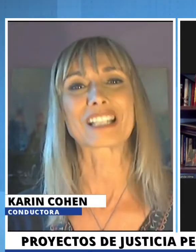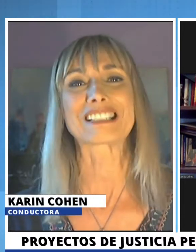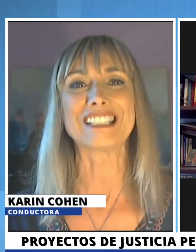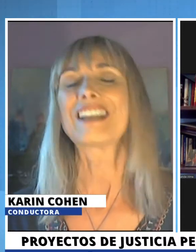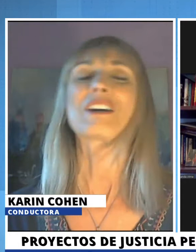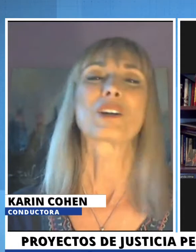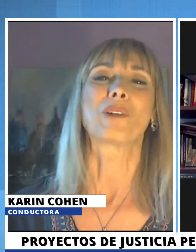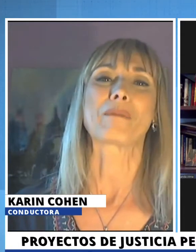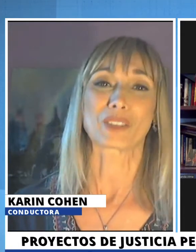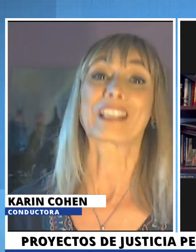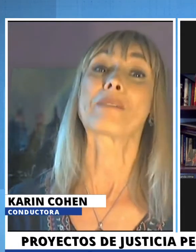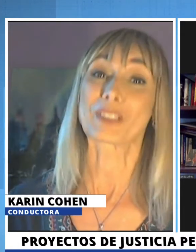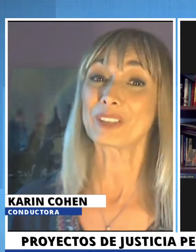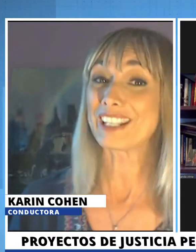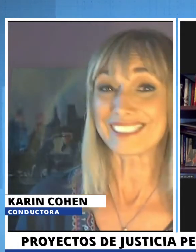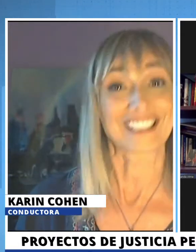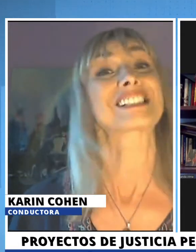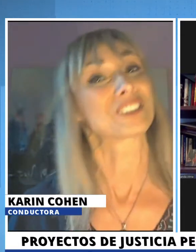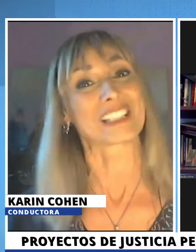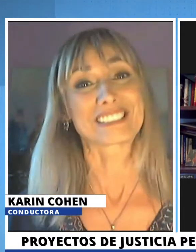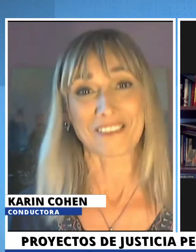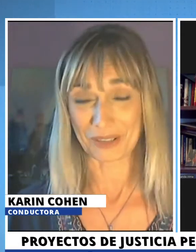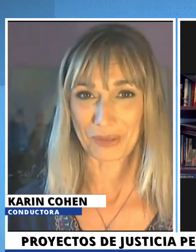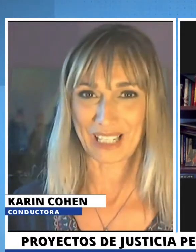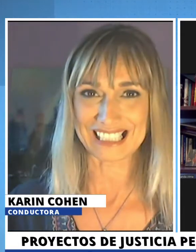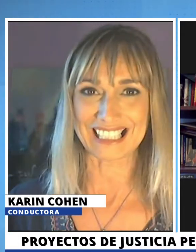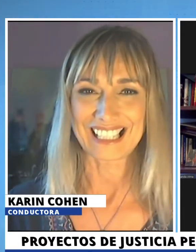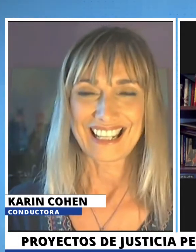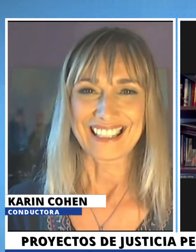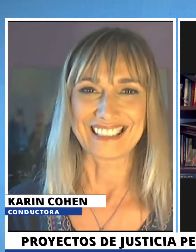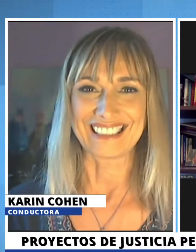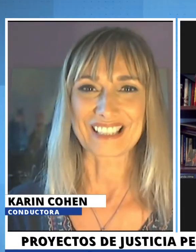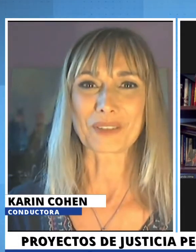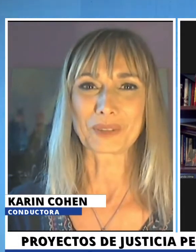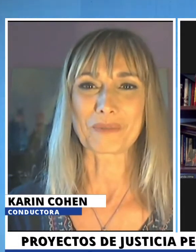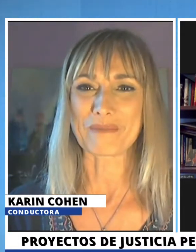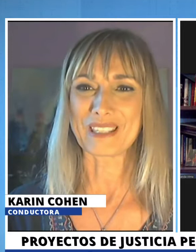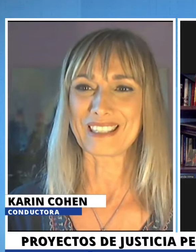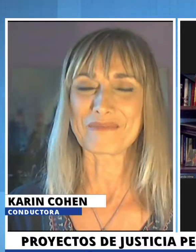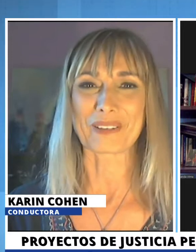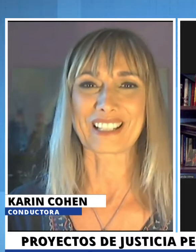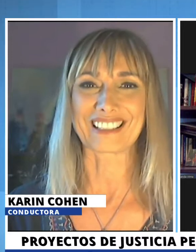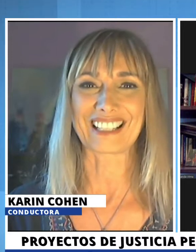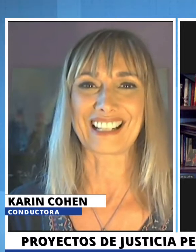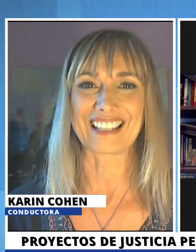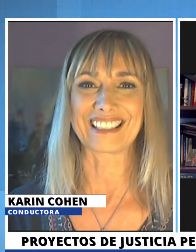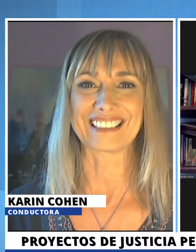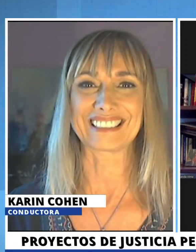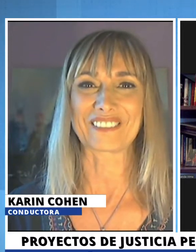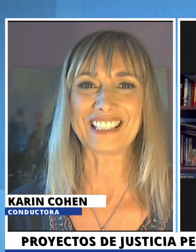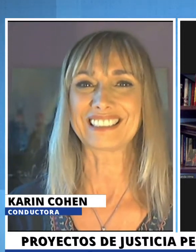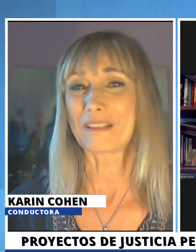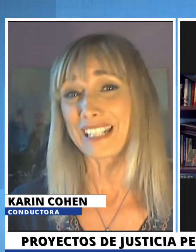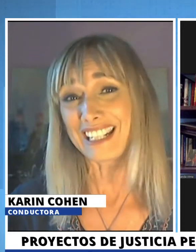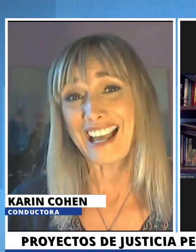ahora sí, como la mayoría de las personas que están haciendo teletrabajo en sus casas, y es un gusto para mí poder estar al aire en